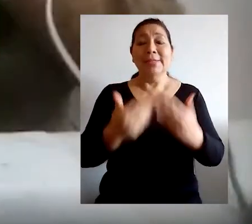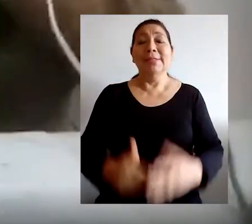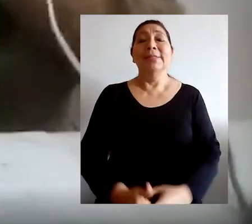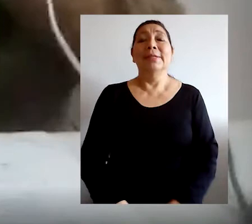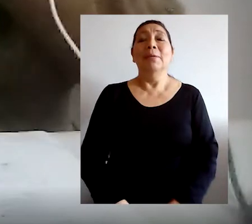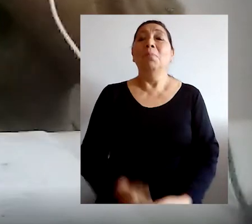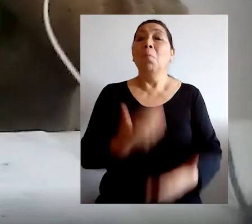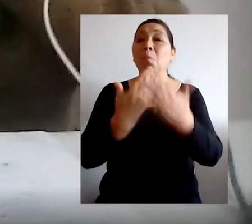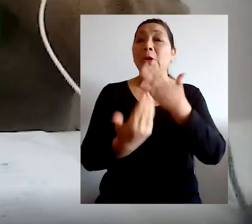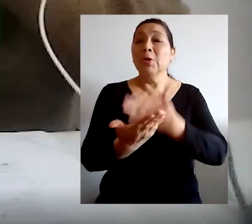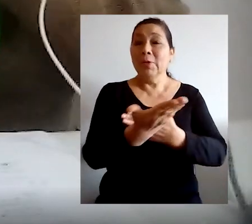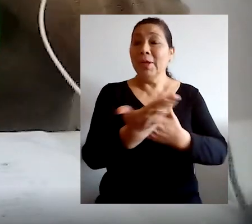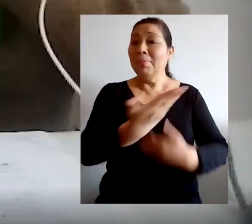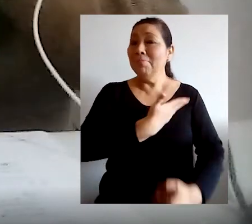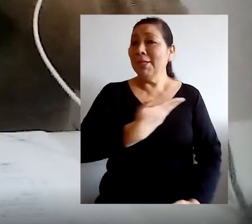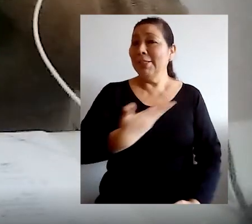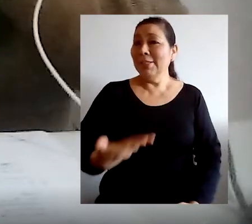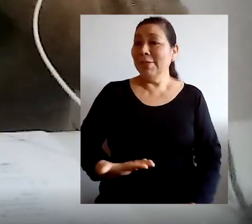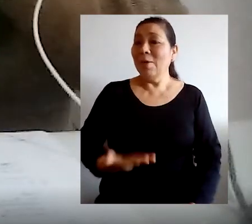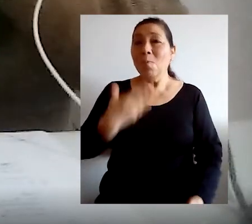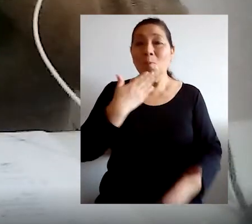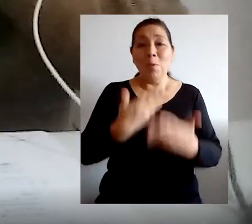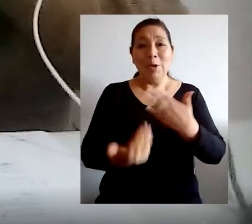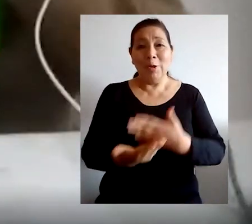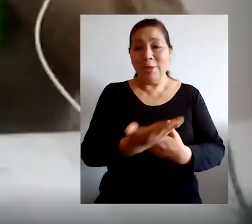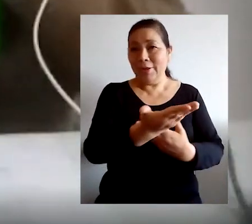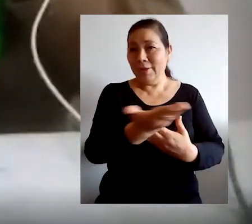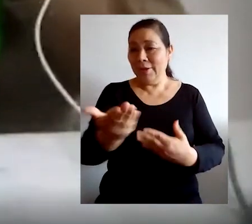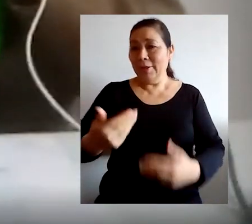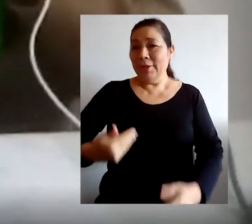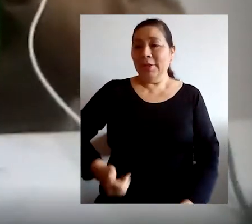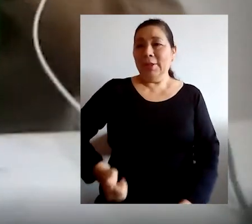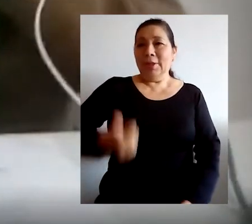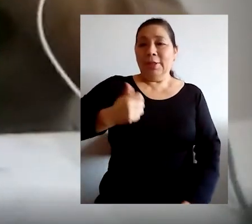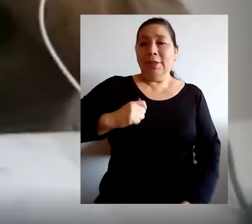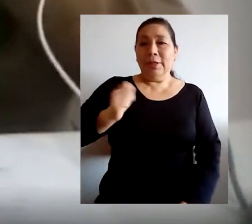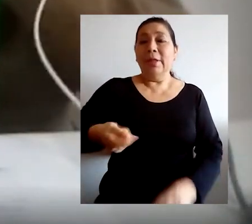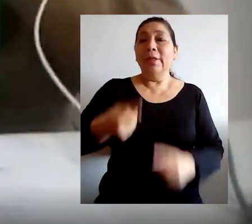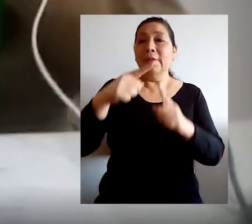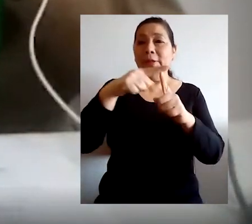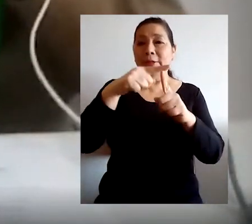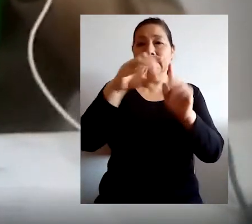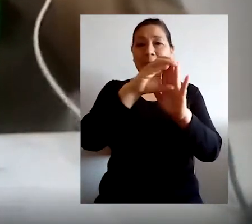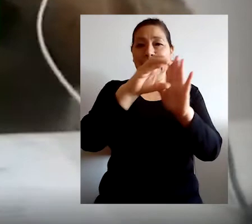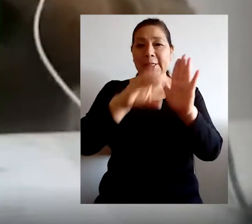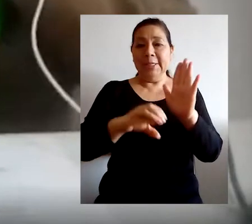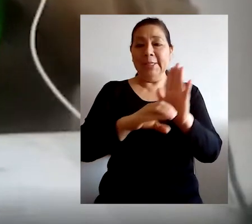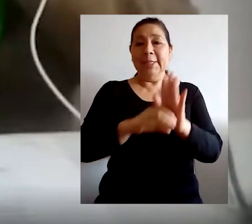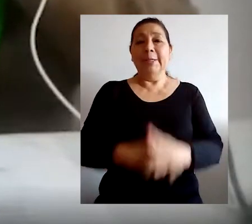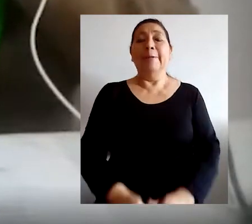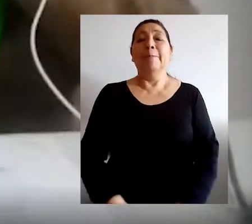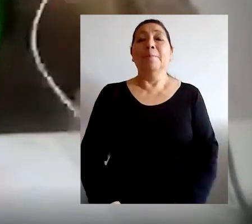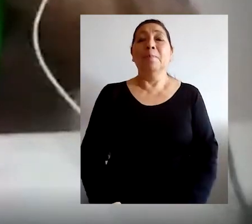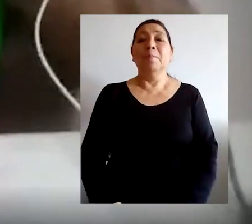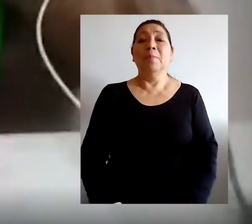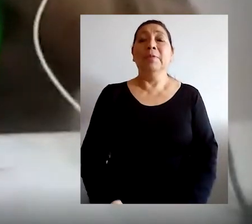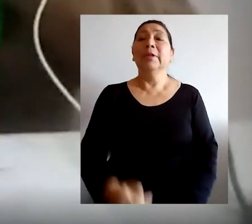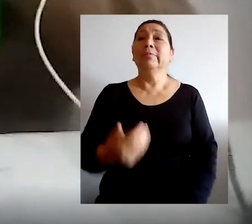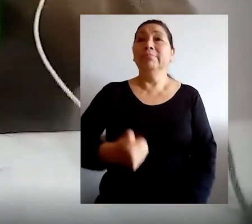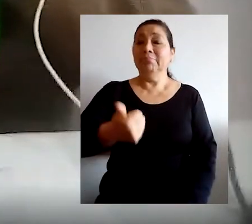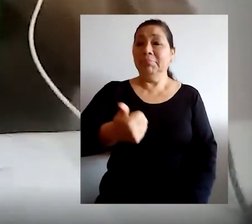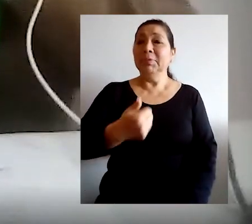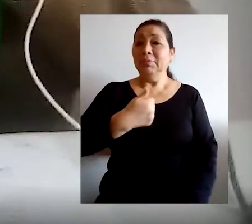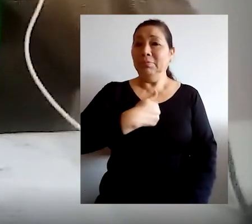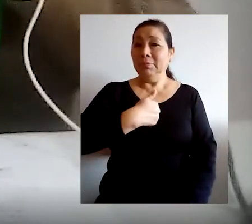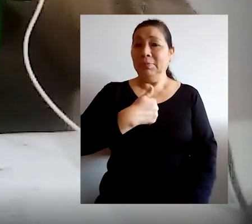Muchas gracias. Buenos días, señorita presidenta. Buenos días, distinguidos magistrados del Tribunal Constitucional. Señores magistrados,